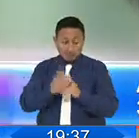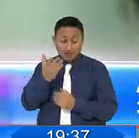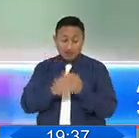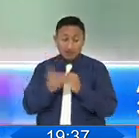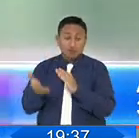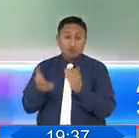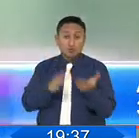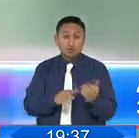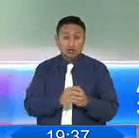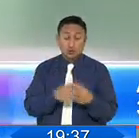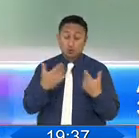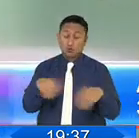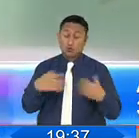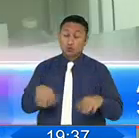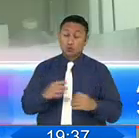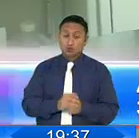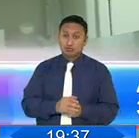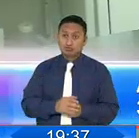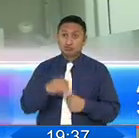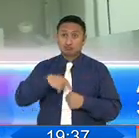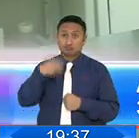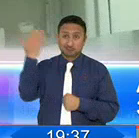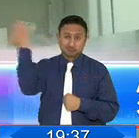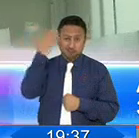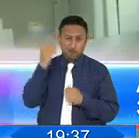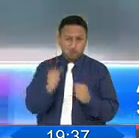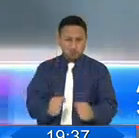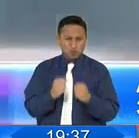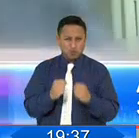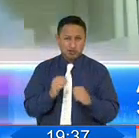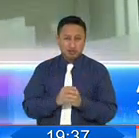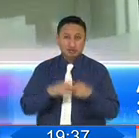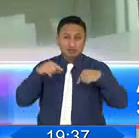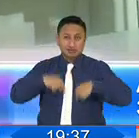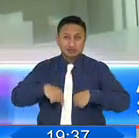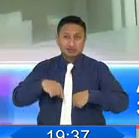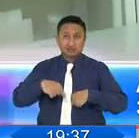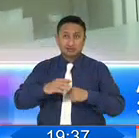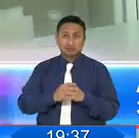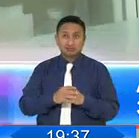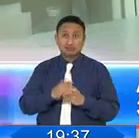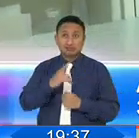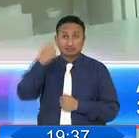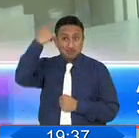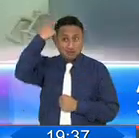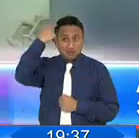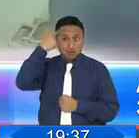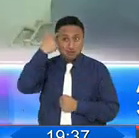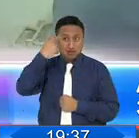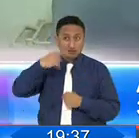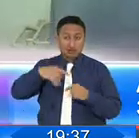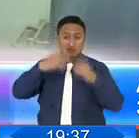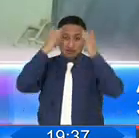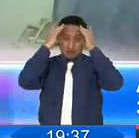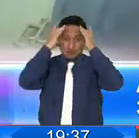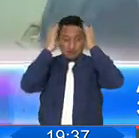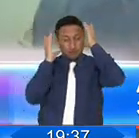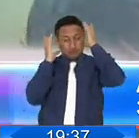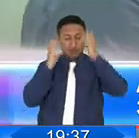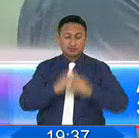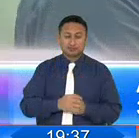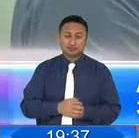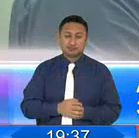vida. Ese era el riesgo, pues los machetazos fueron tan fuertes que ocasionaron lesiones a la altura del cráneo, del hueso frontal hasta el